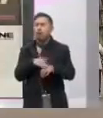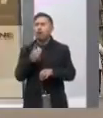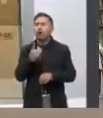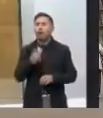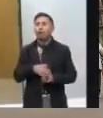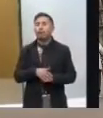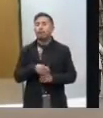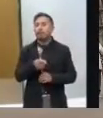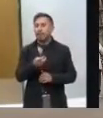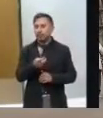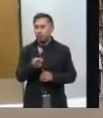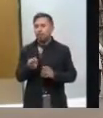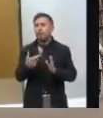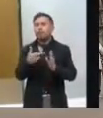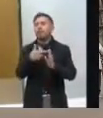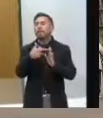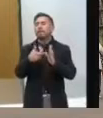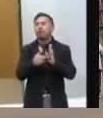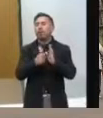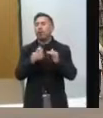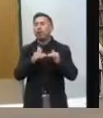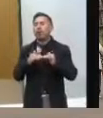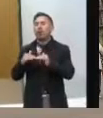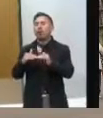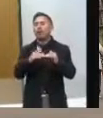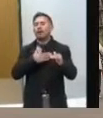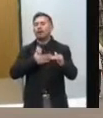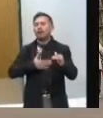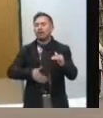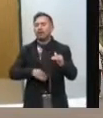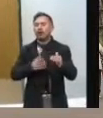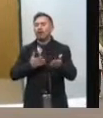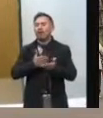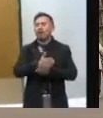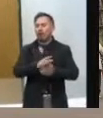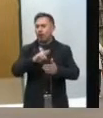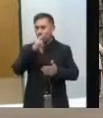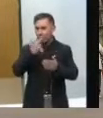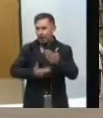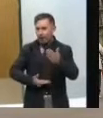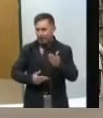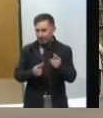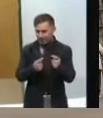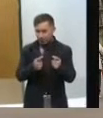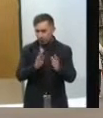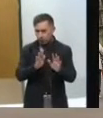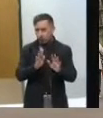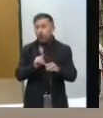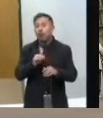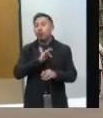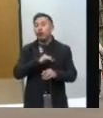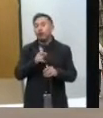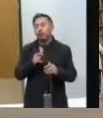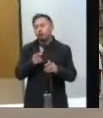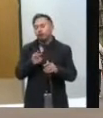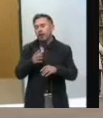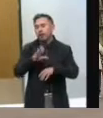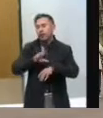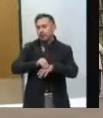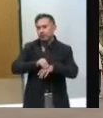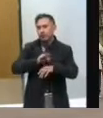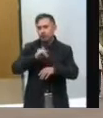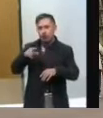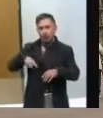violentando un principio de equidad. Creo que así como ocurre también con las prerrogativas, en este caso del